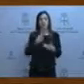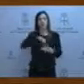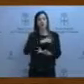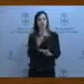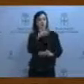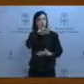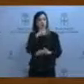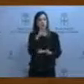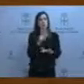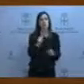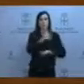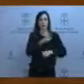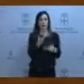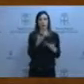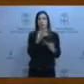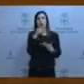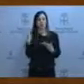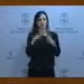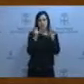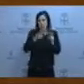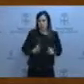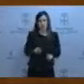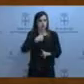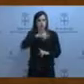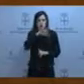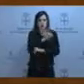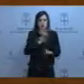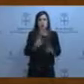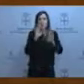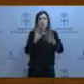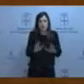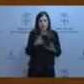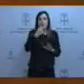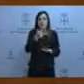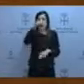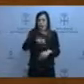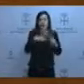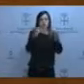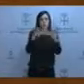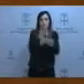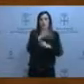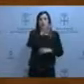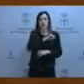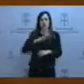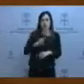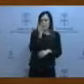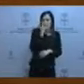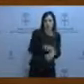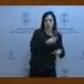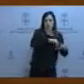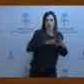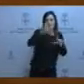en Asturias? Pues evidentemente no estamos satisfechos, faltaría más. Pero, oye, que se diga aquí que Asturias es la peor comunidad autónoma del país y estos